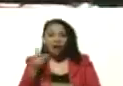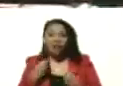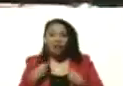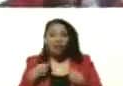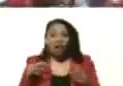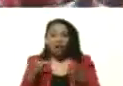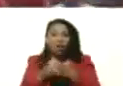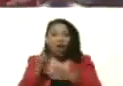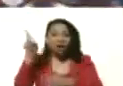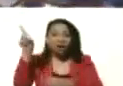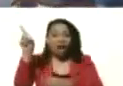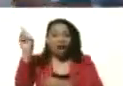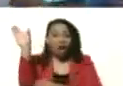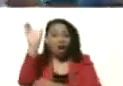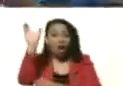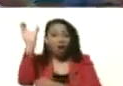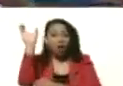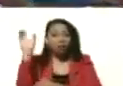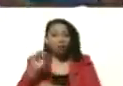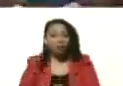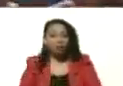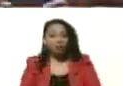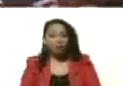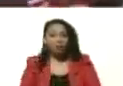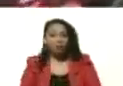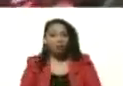en Colombia.